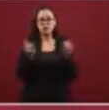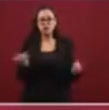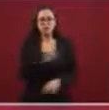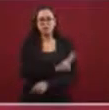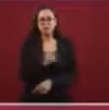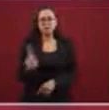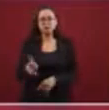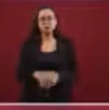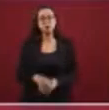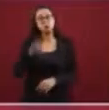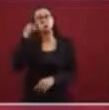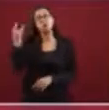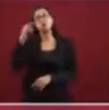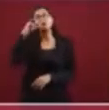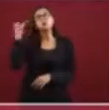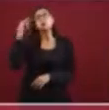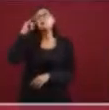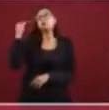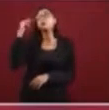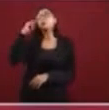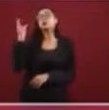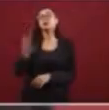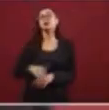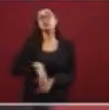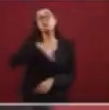Nadie lo veía.